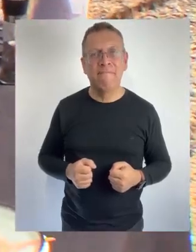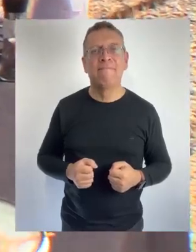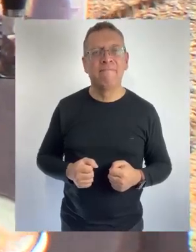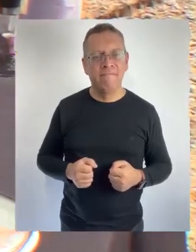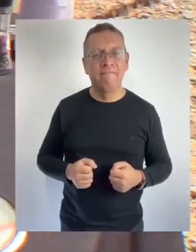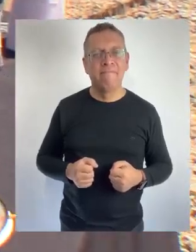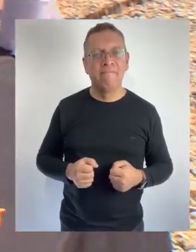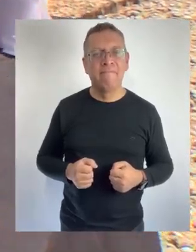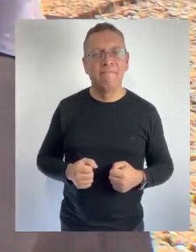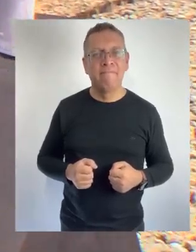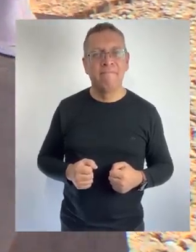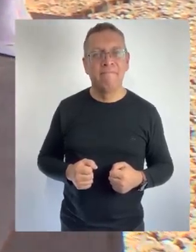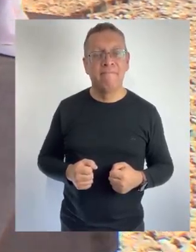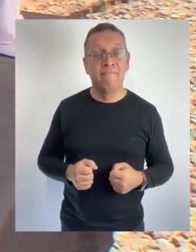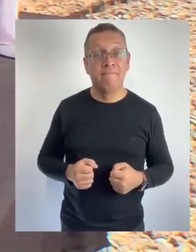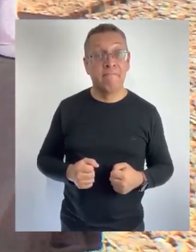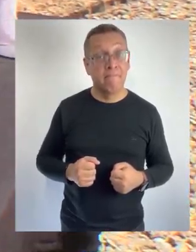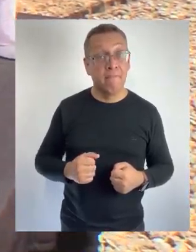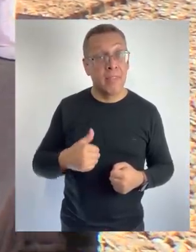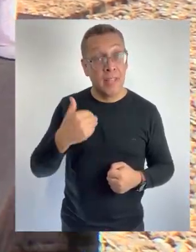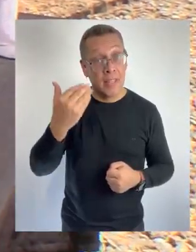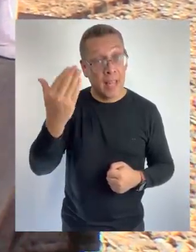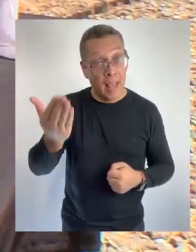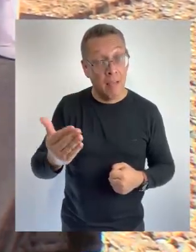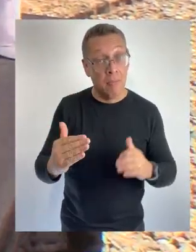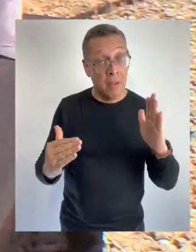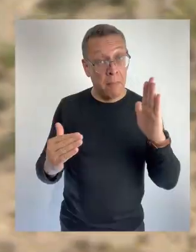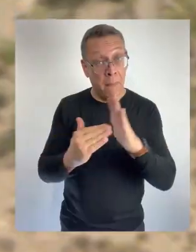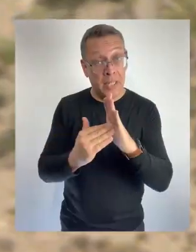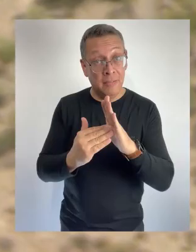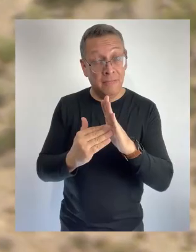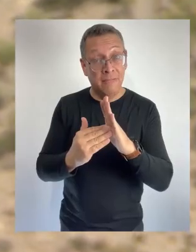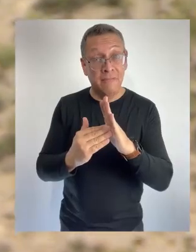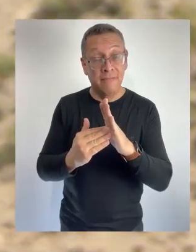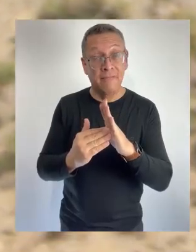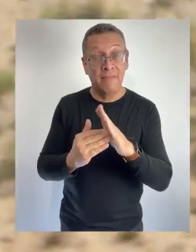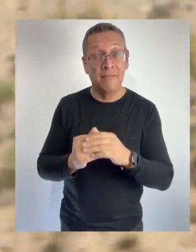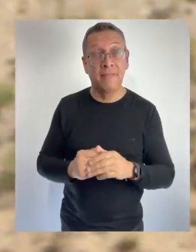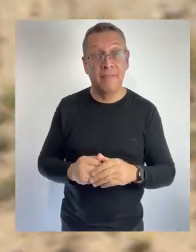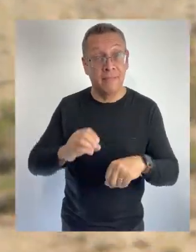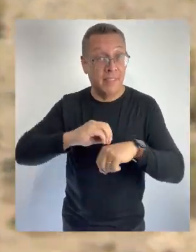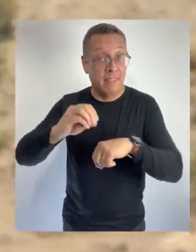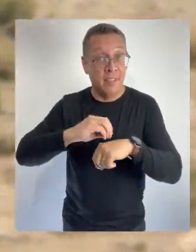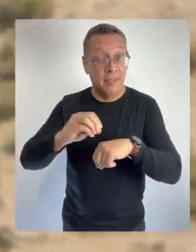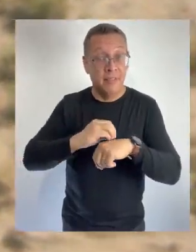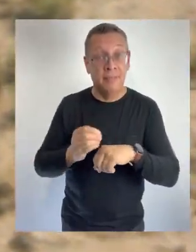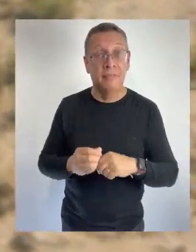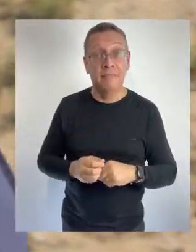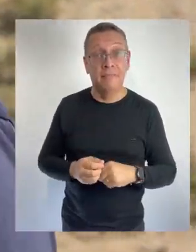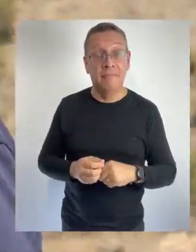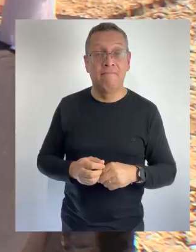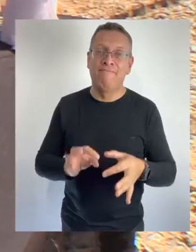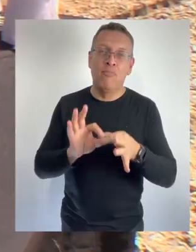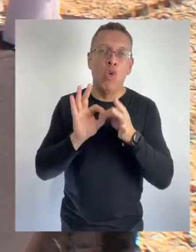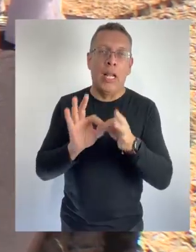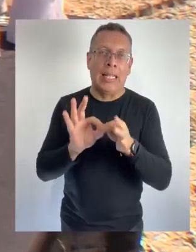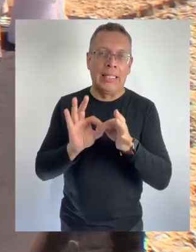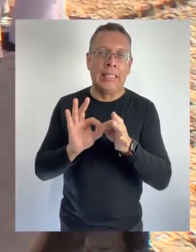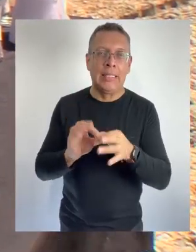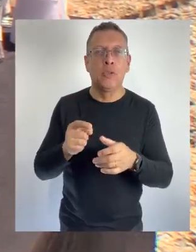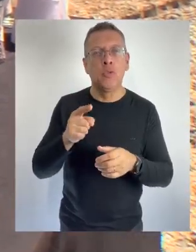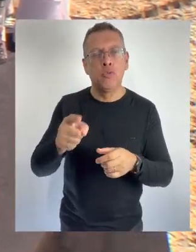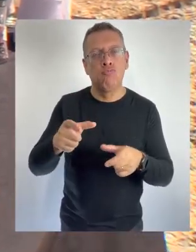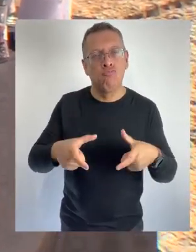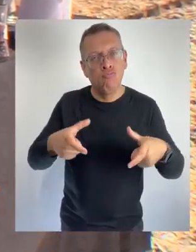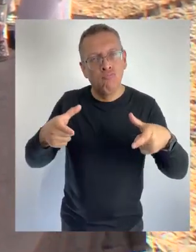de ahí, cuando vamos a comerciales, probarlo. Y quiero dar las gracias también por tu presentación del